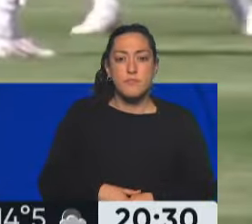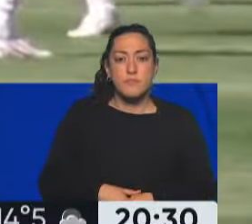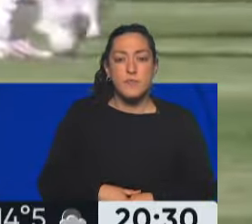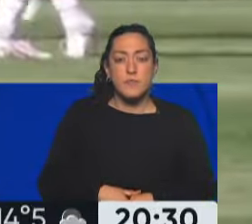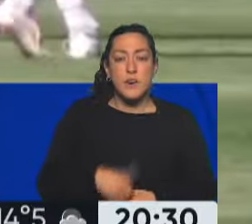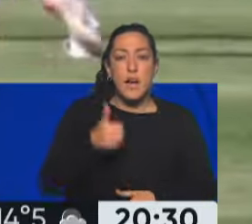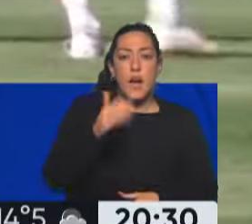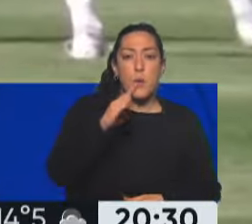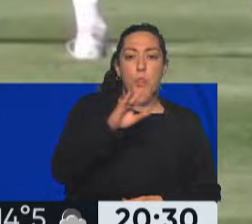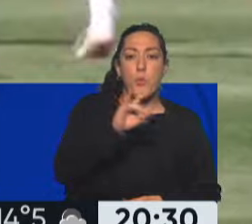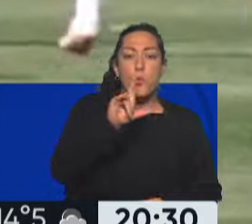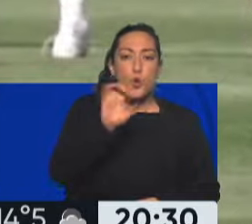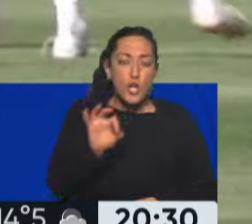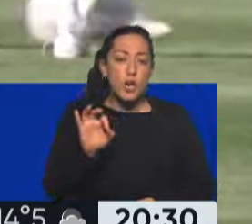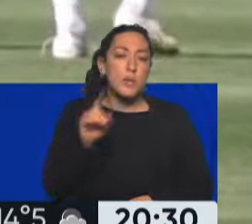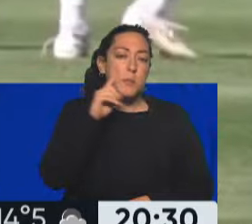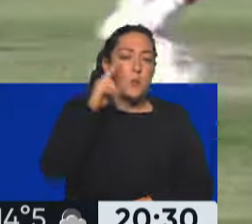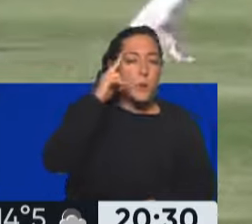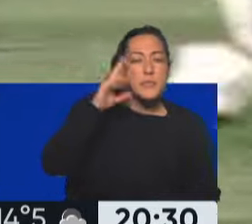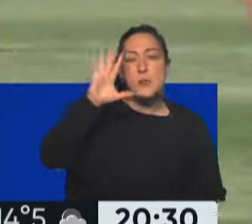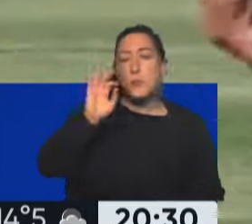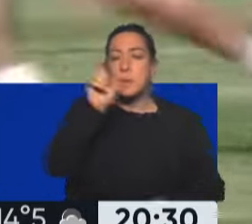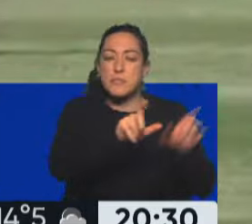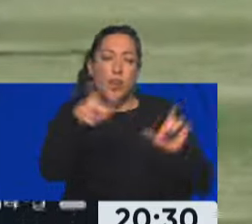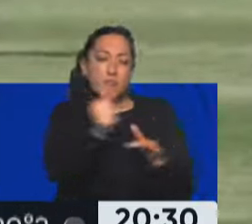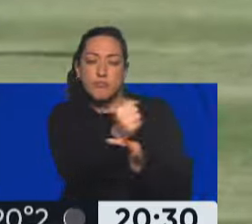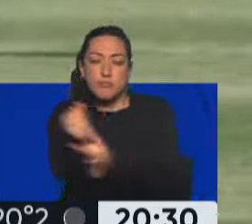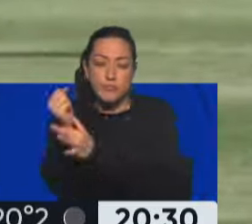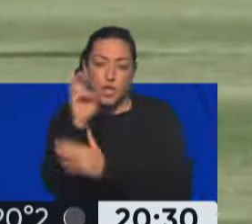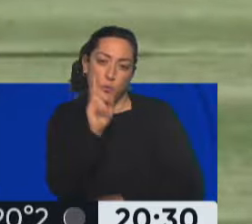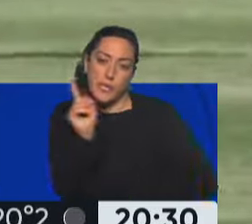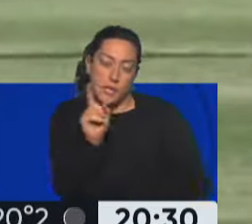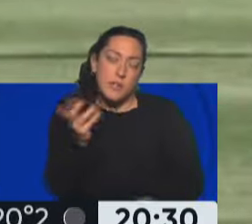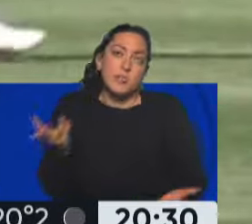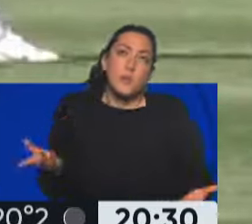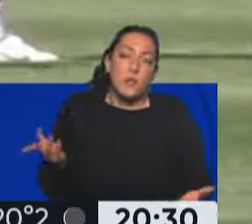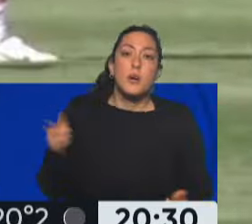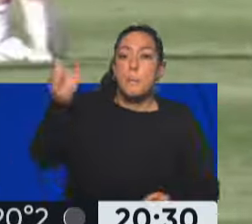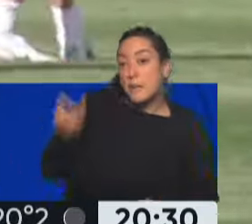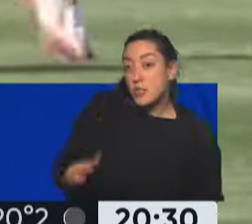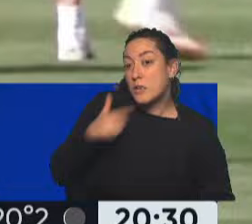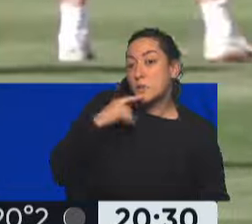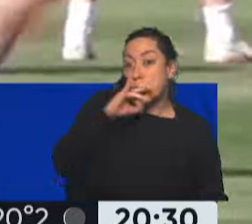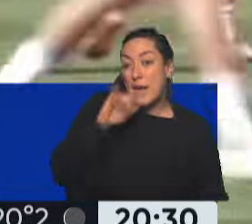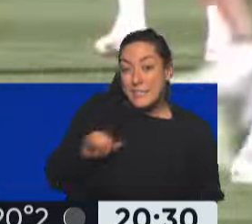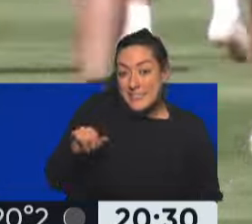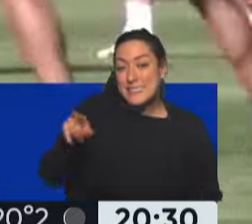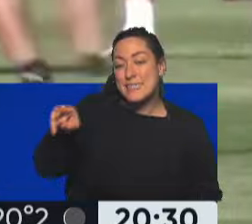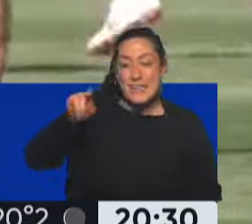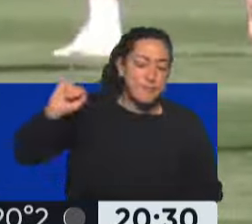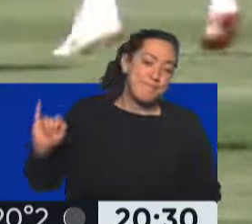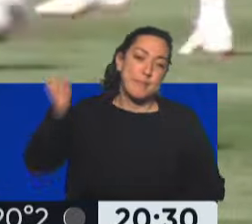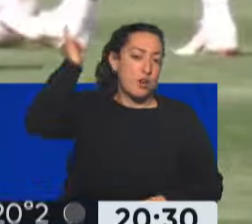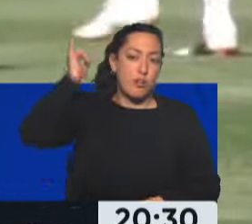Varela y a tantos héroes del 50, pero créanme que Suárez es el mejor de